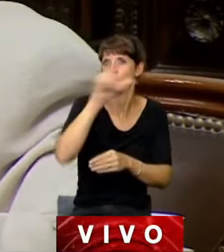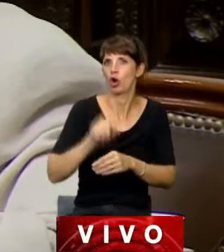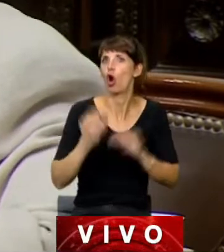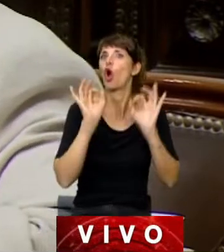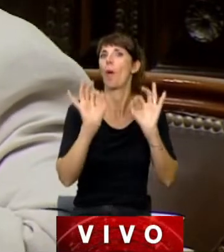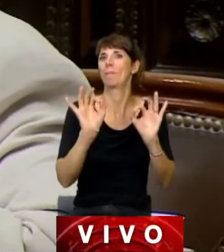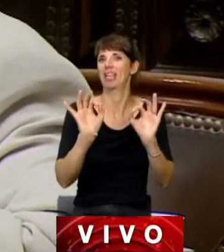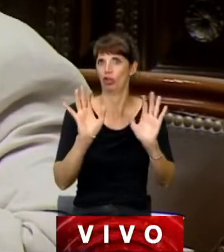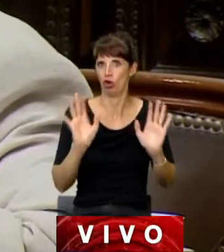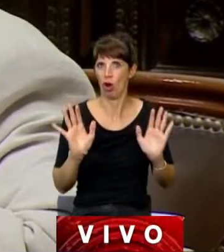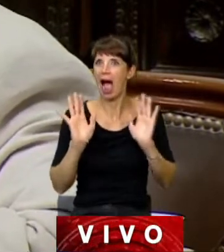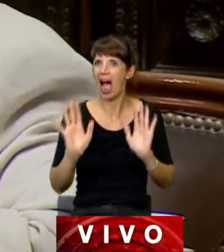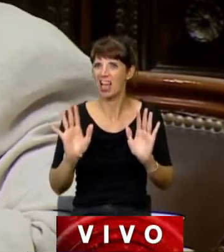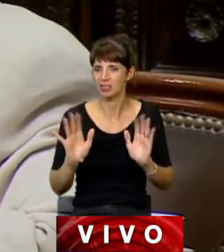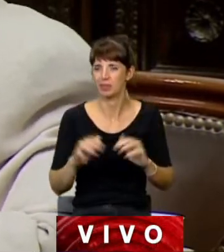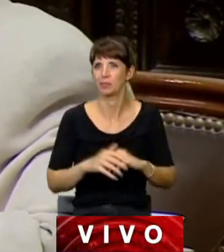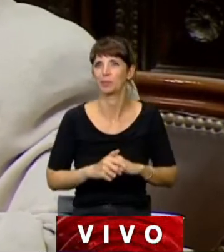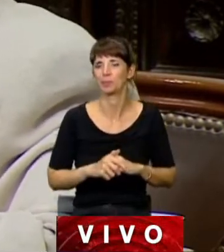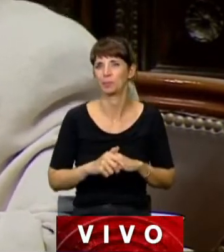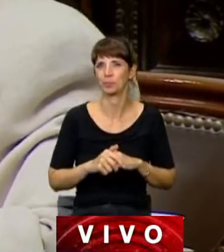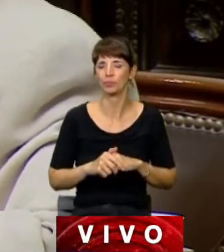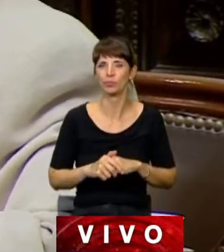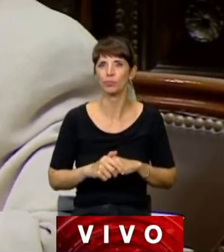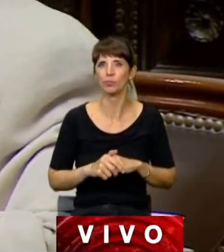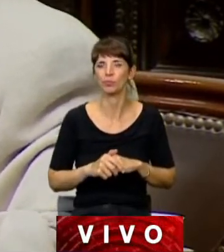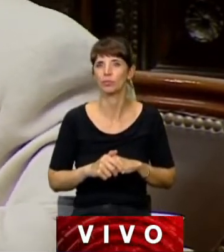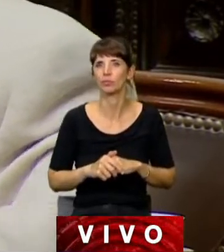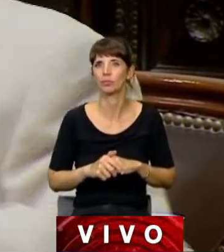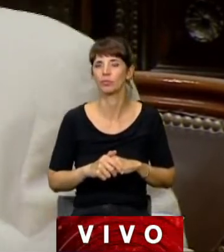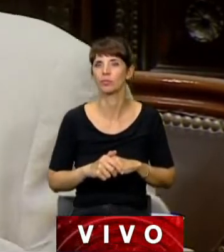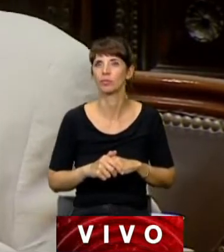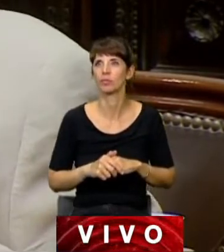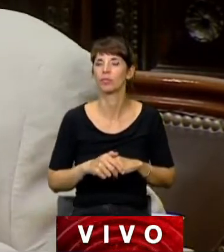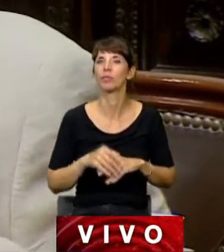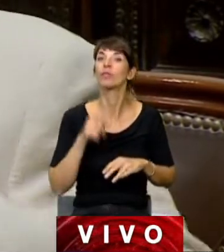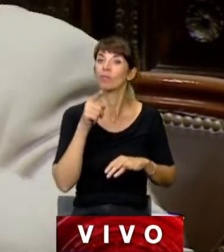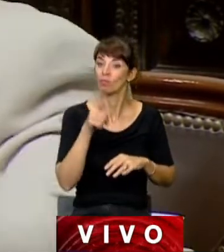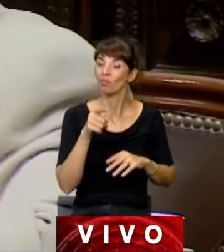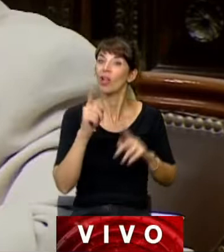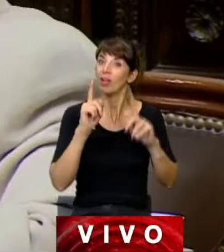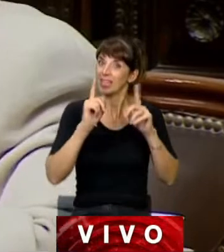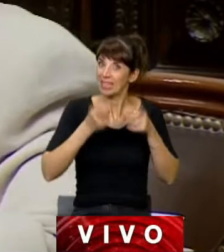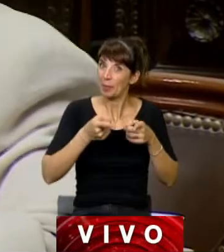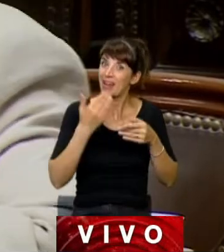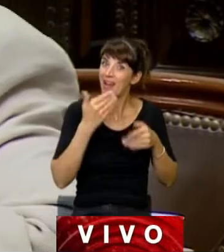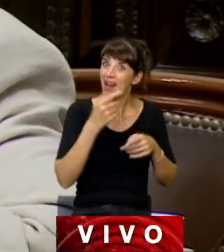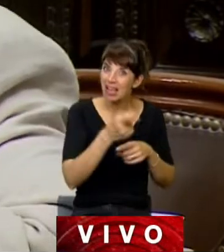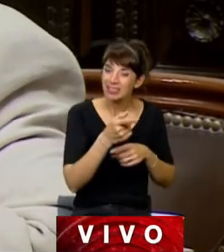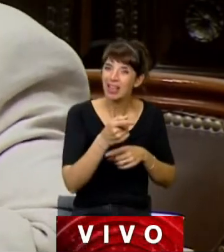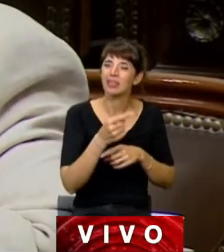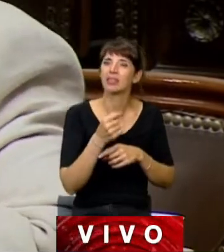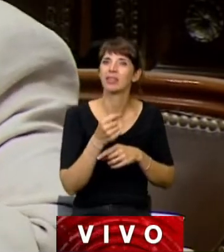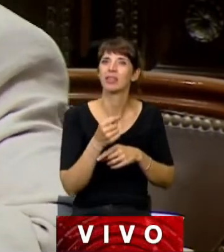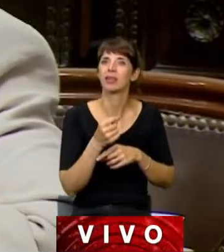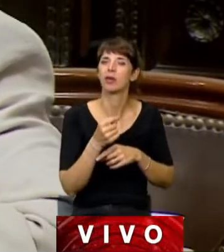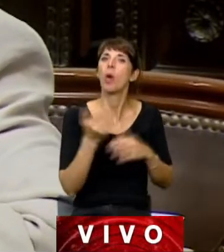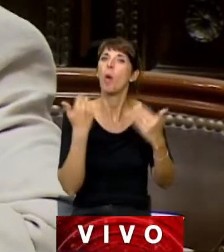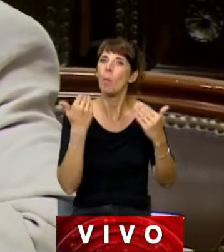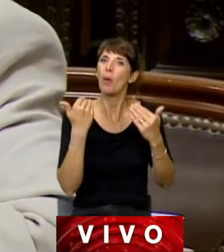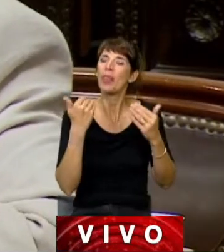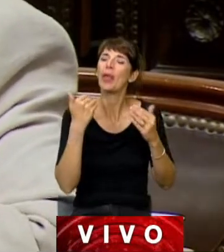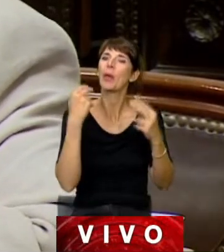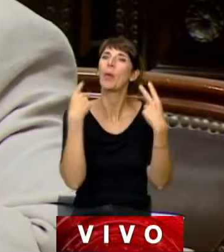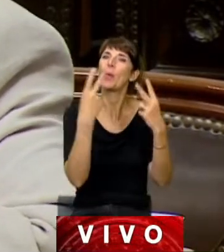es el Certificado Único de Discapacidad, que inclusive provee la posibilidad del acceso gratuito